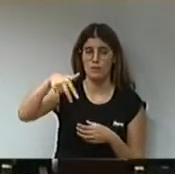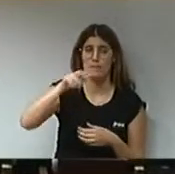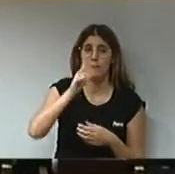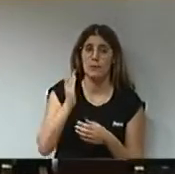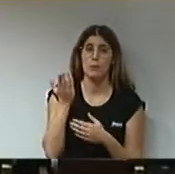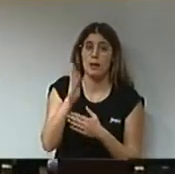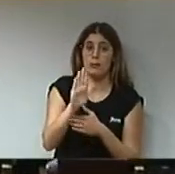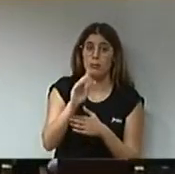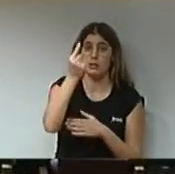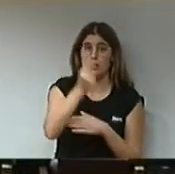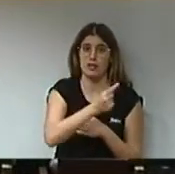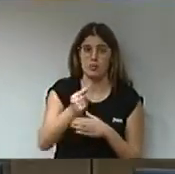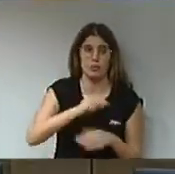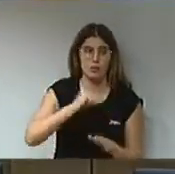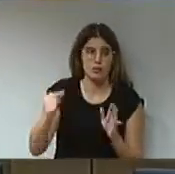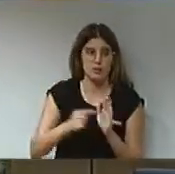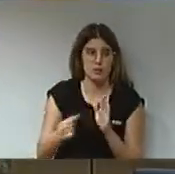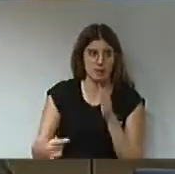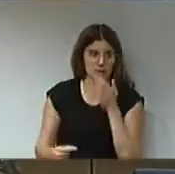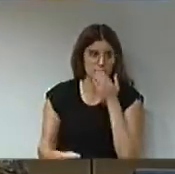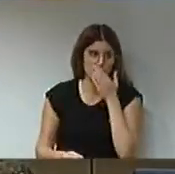resolución inmediata.